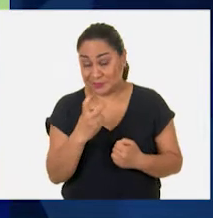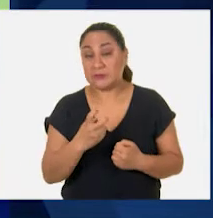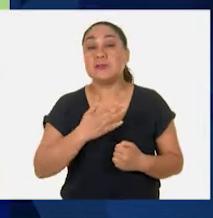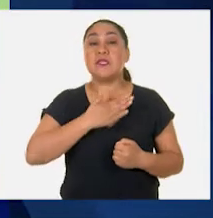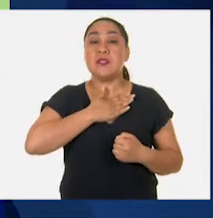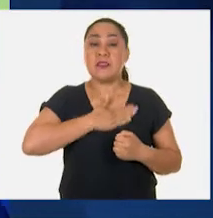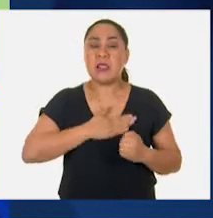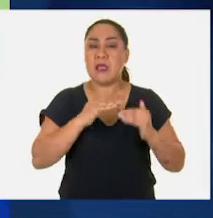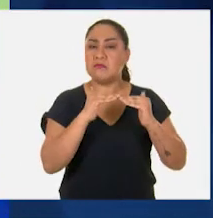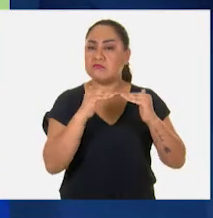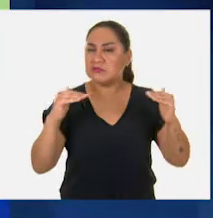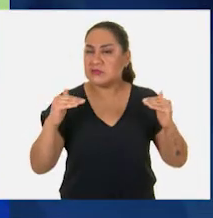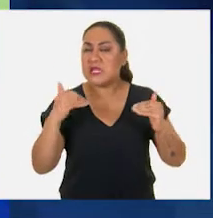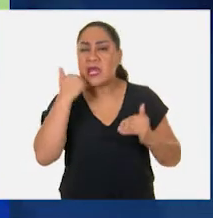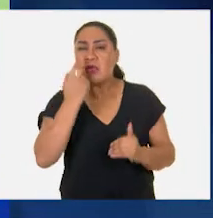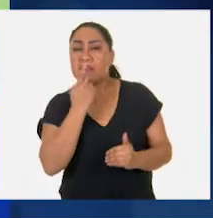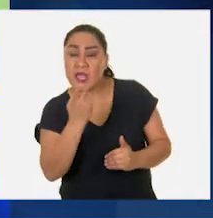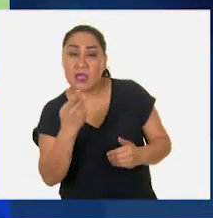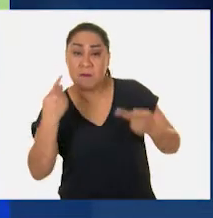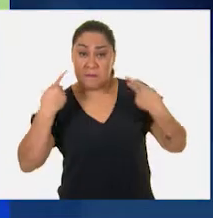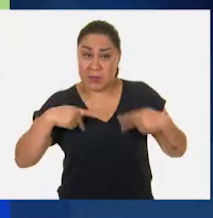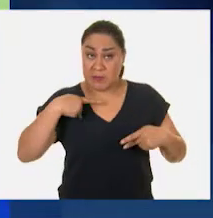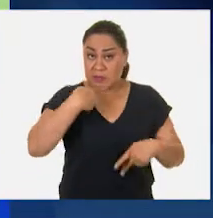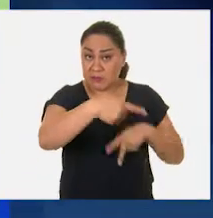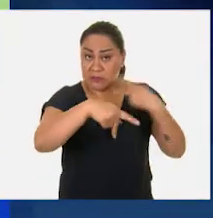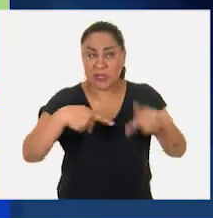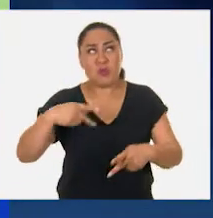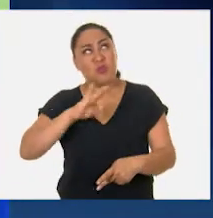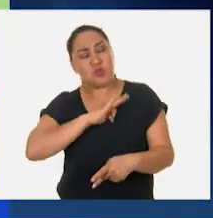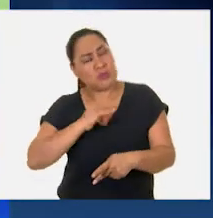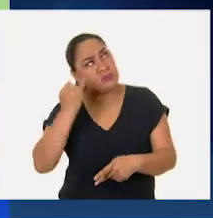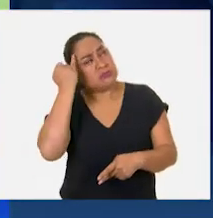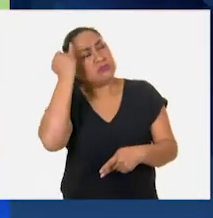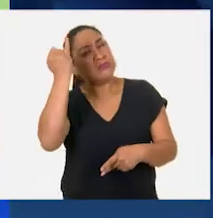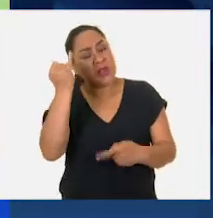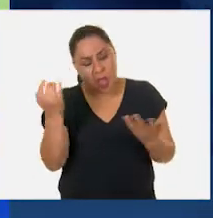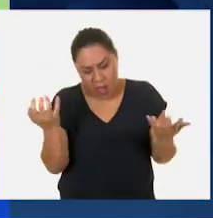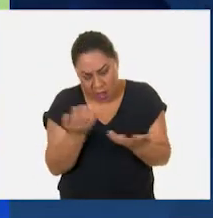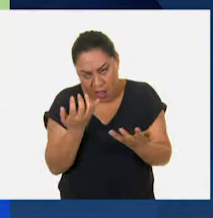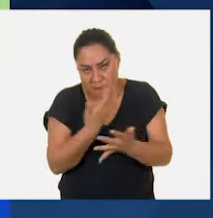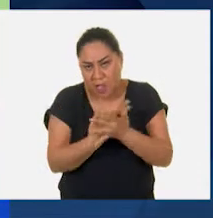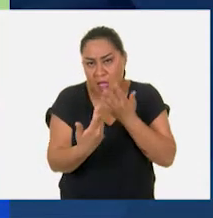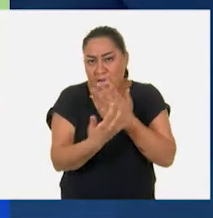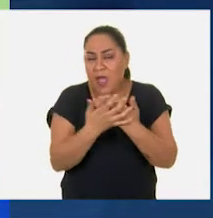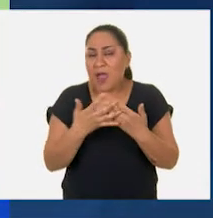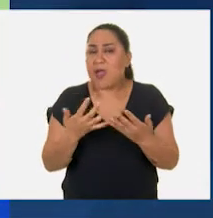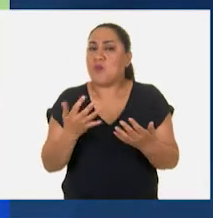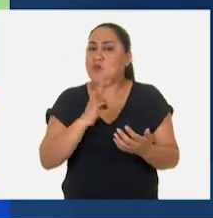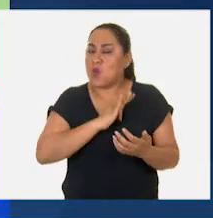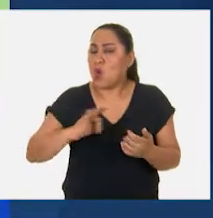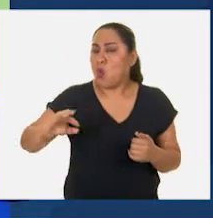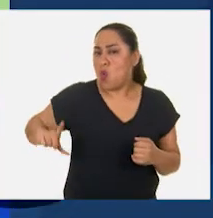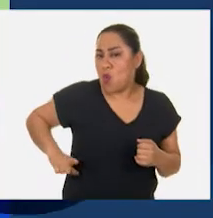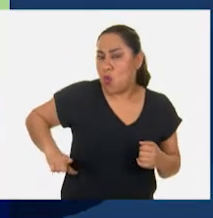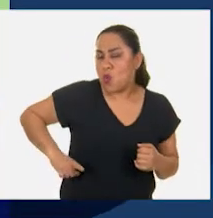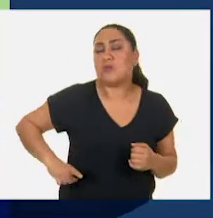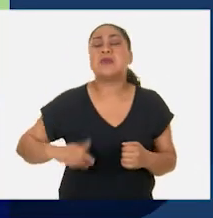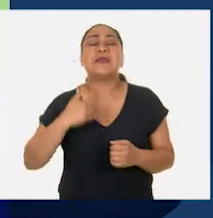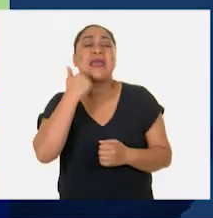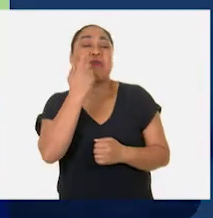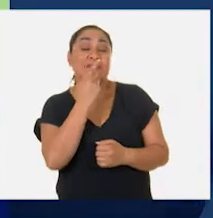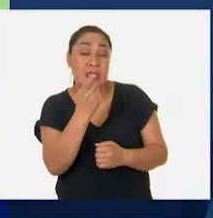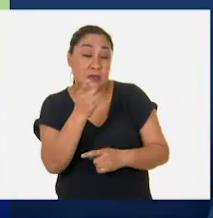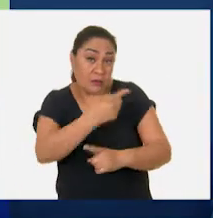basa en la idea de que las personas tenemos la capacidad para autogobernarnos, es decir, que todas las personas que